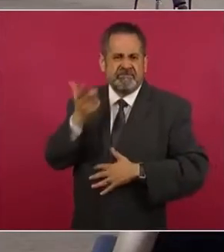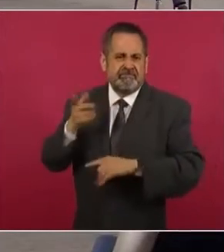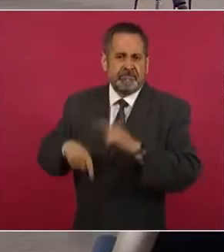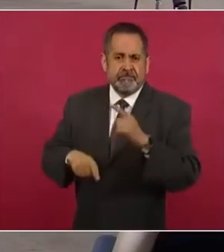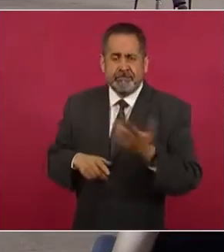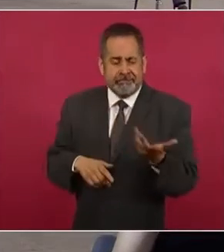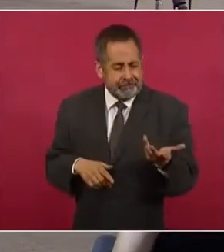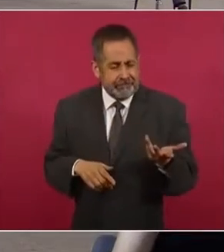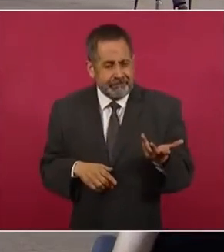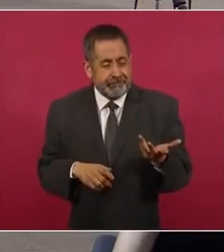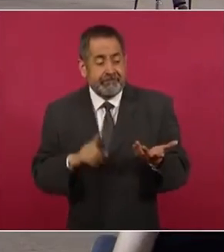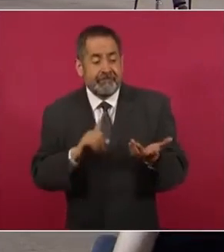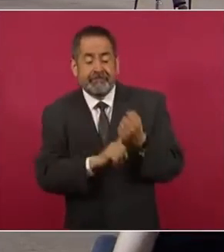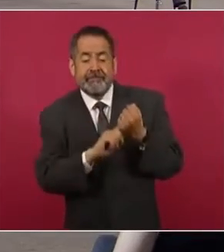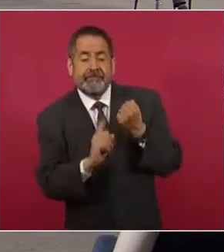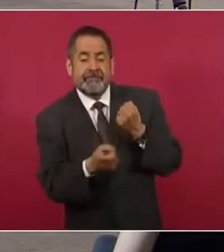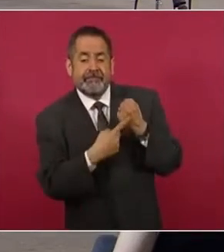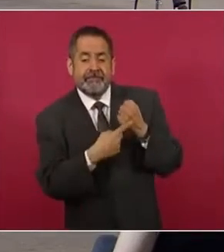los que están detrás,